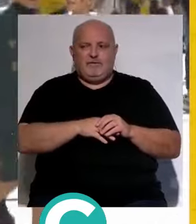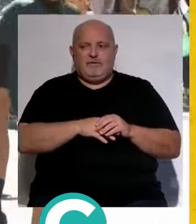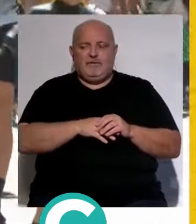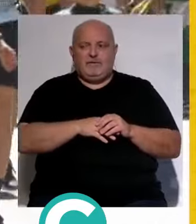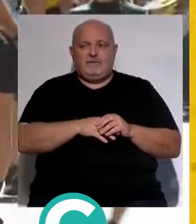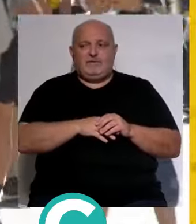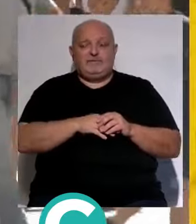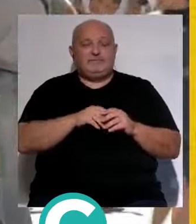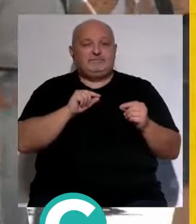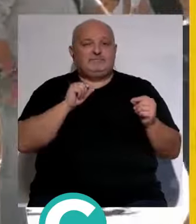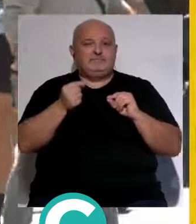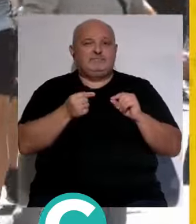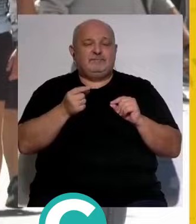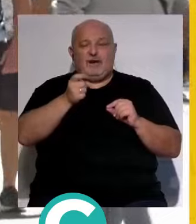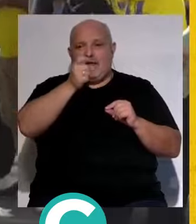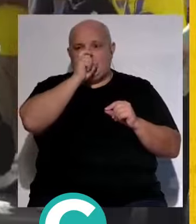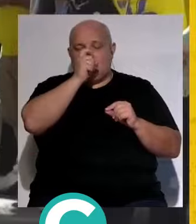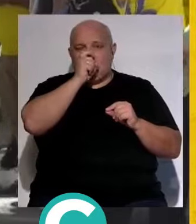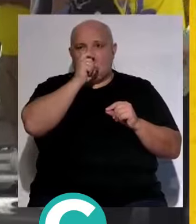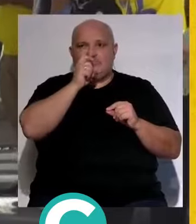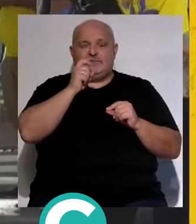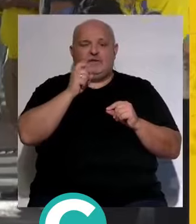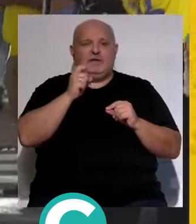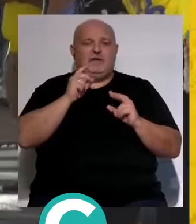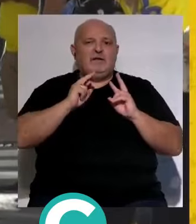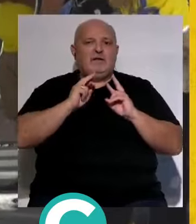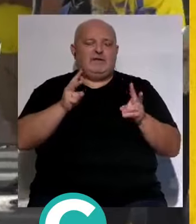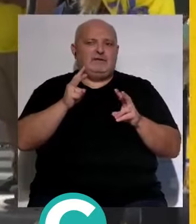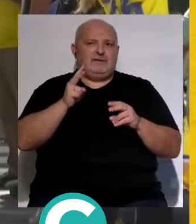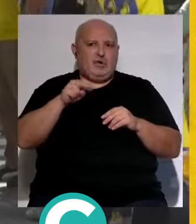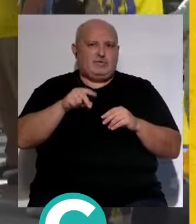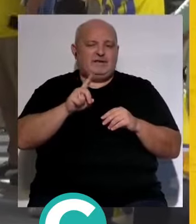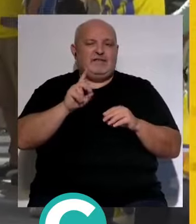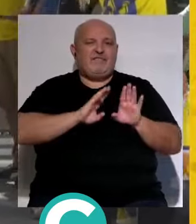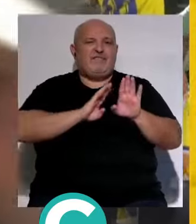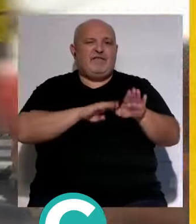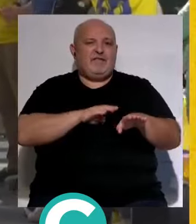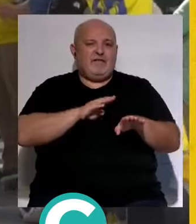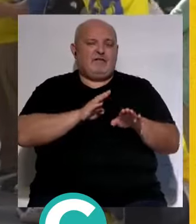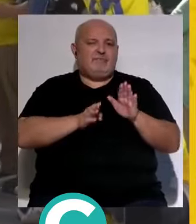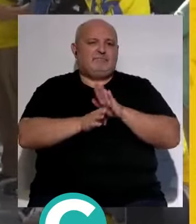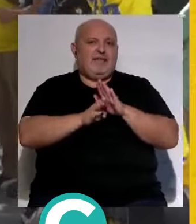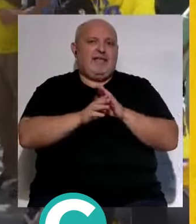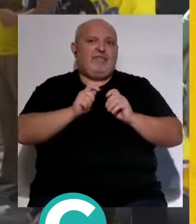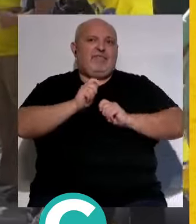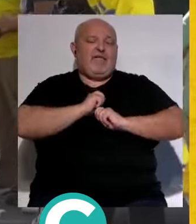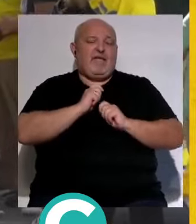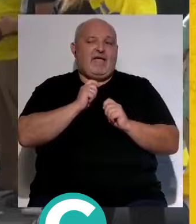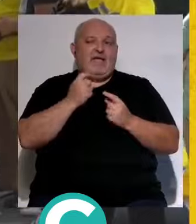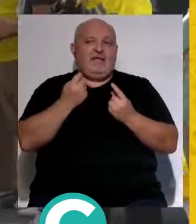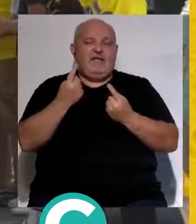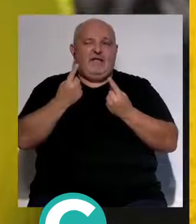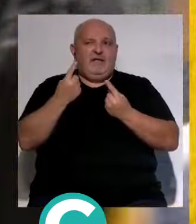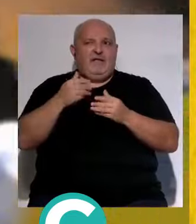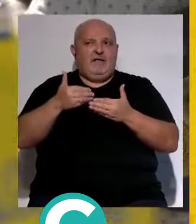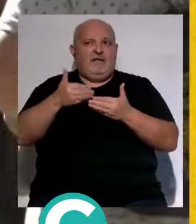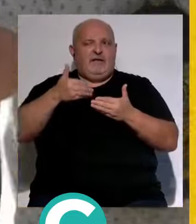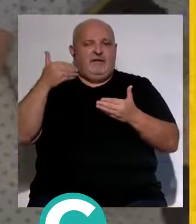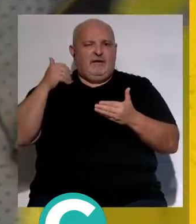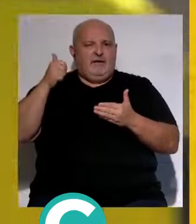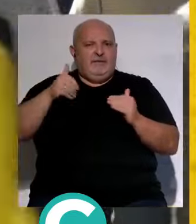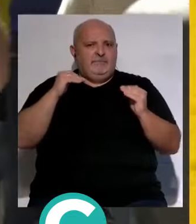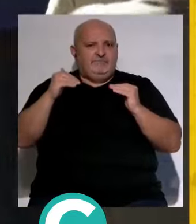Es que yo creo que el debate no es que los antiguos seamos beneficiados. Yo creo que la fidelidad y demás, que es algo que creo que llevamos reclamando desde